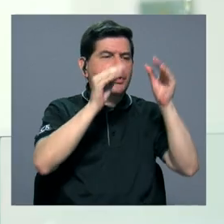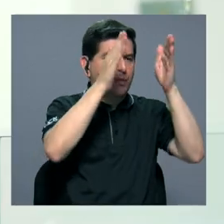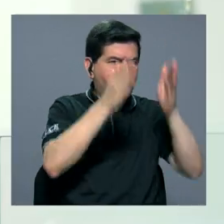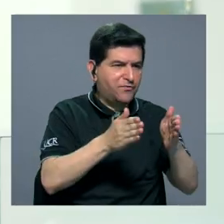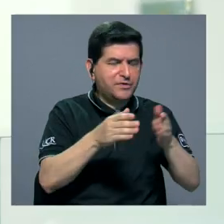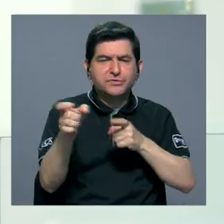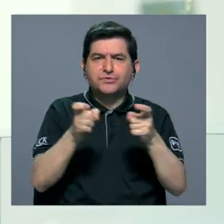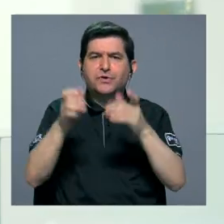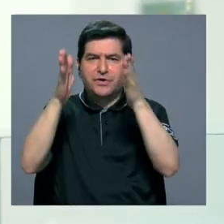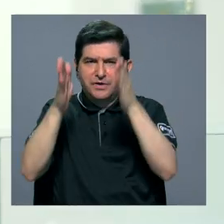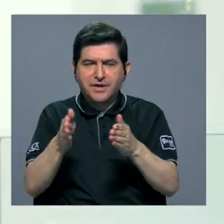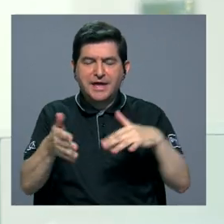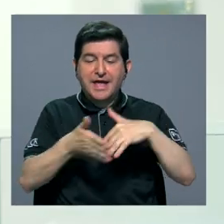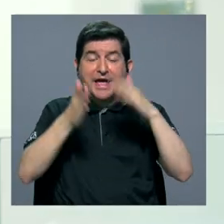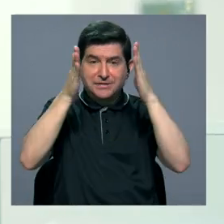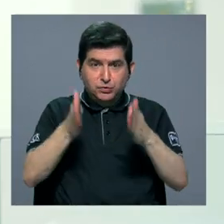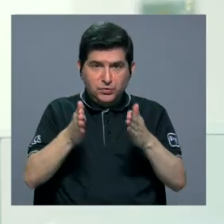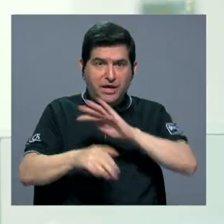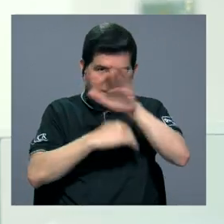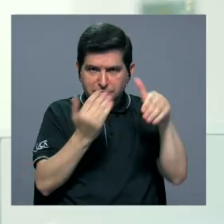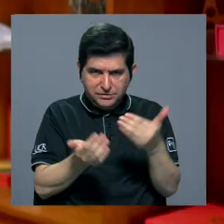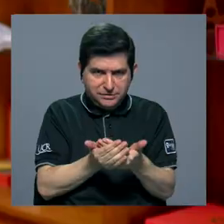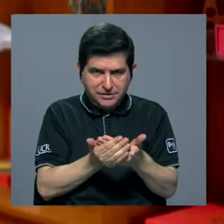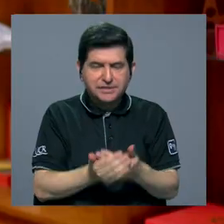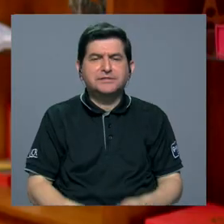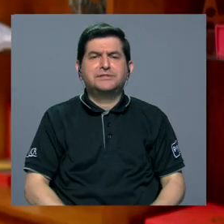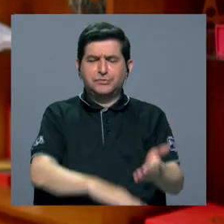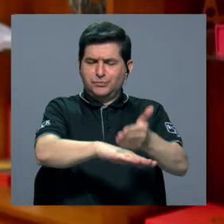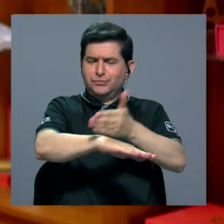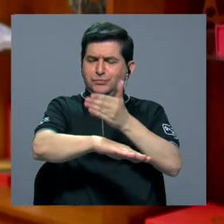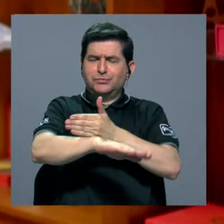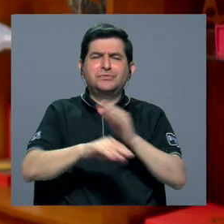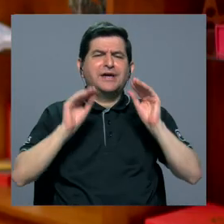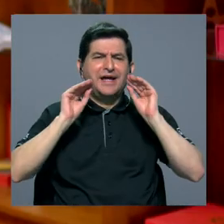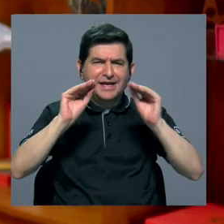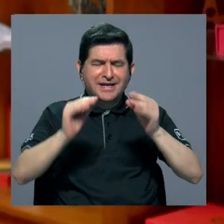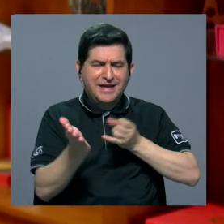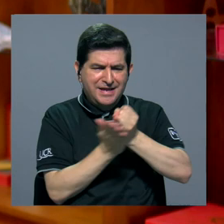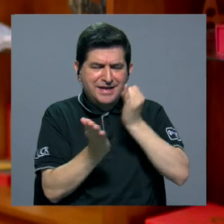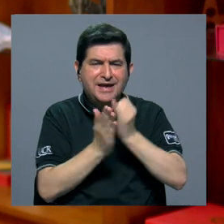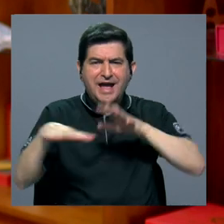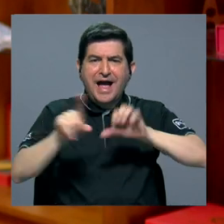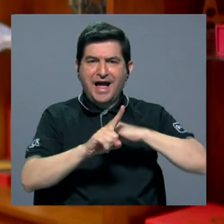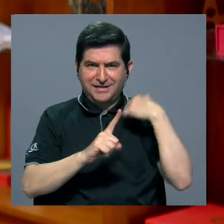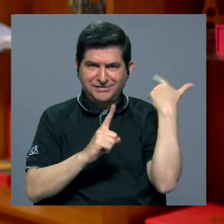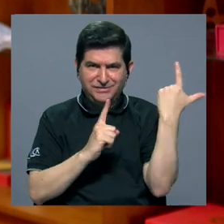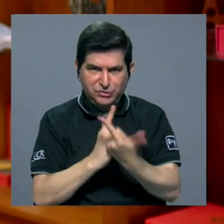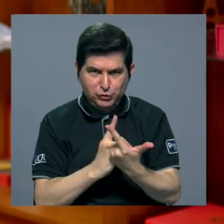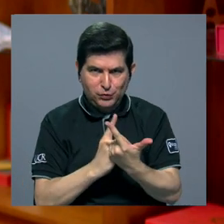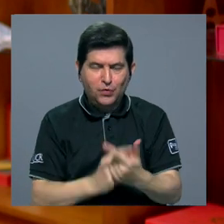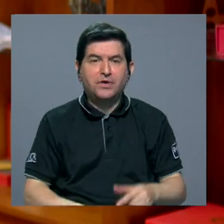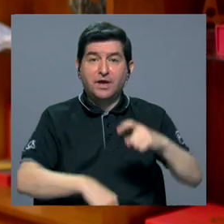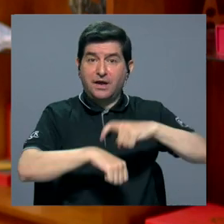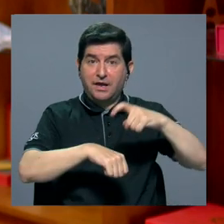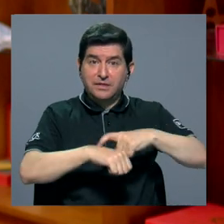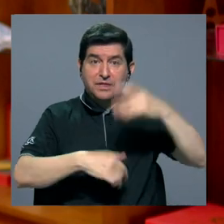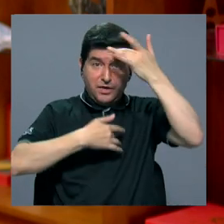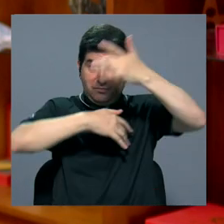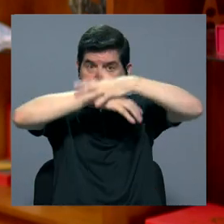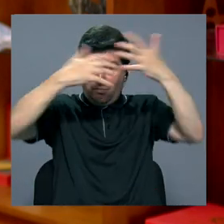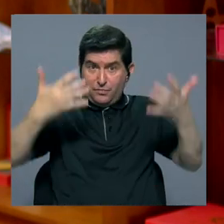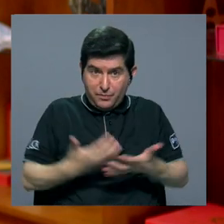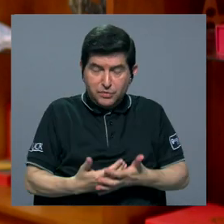docentes, administrativas y estudiantes para sacar adelante la docencia, la investigación y la acción social en tiempos de